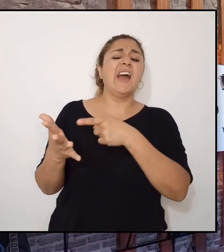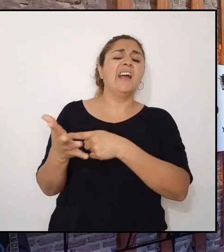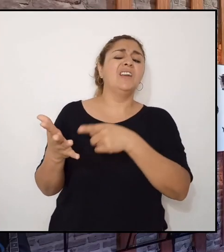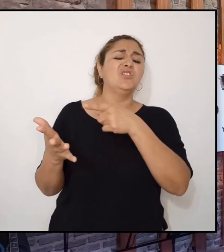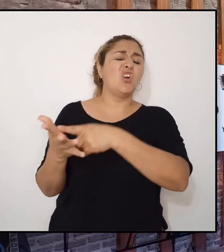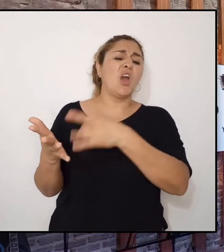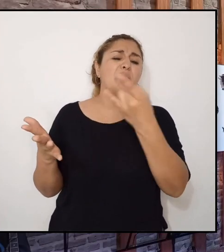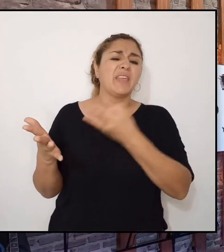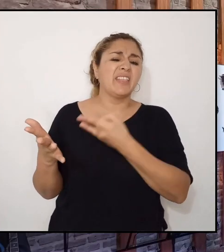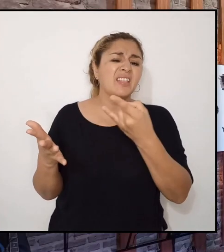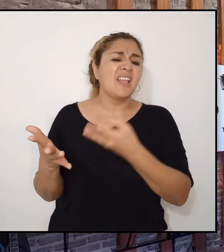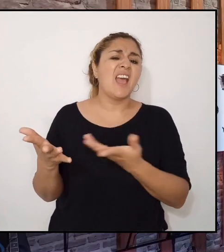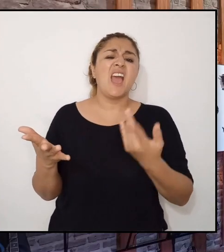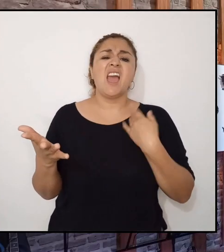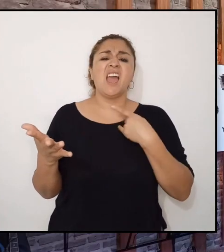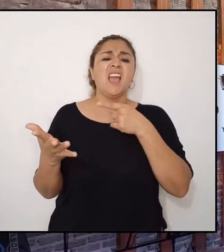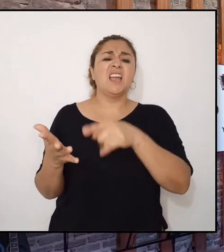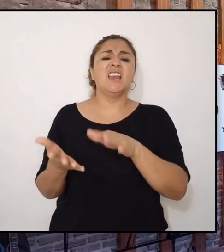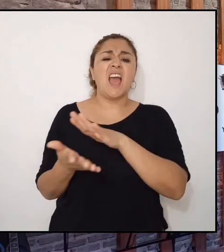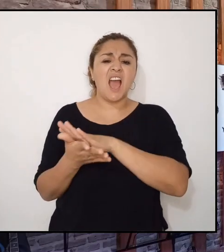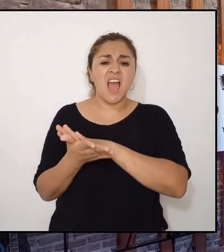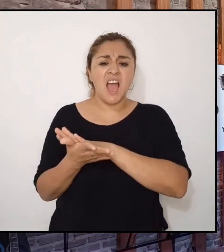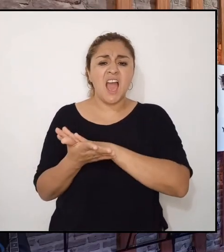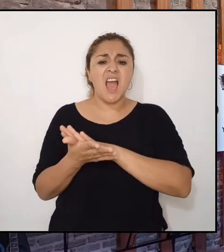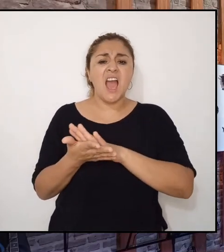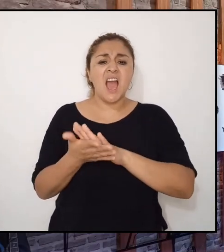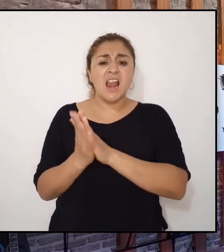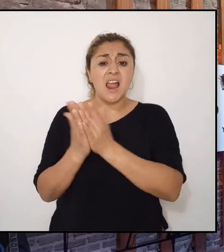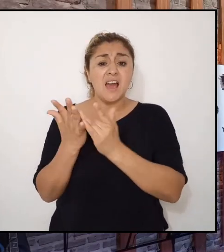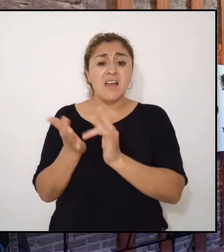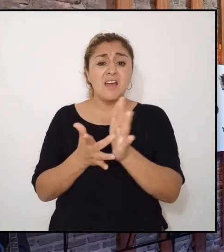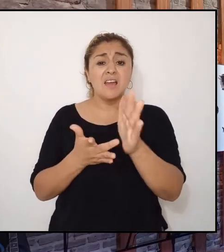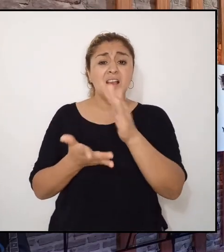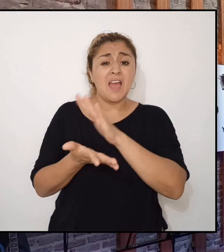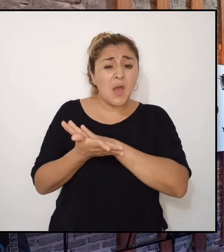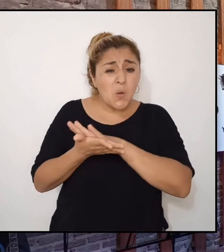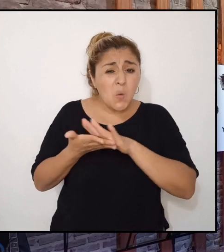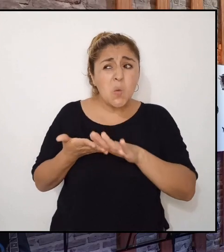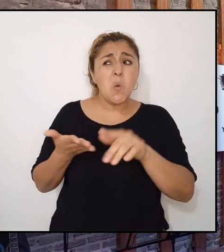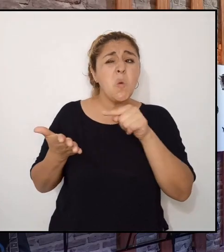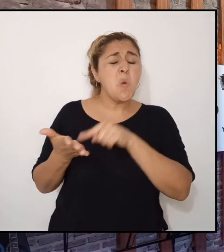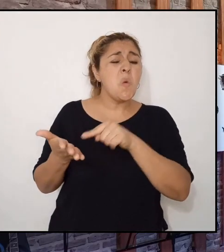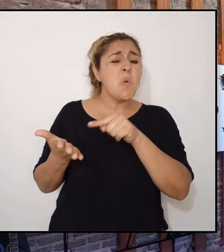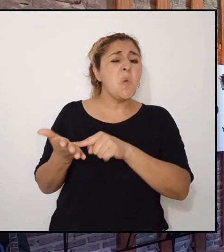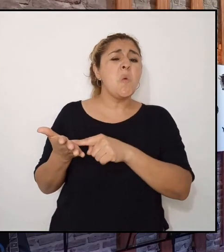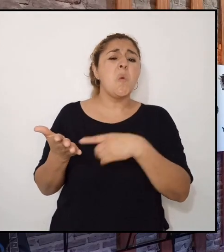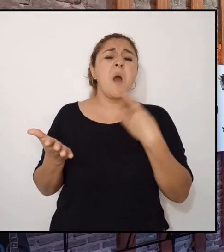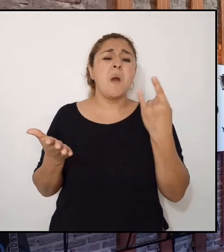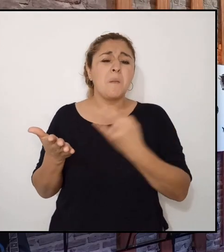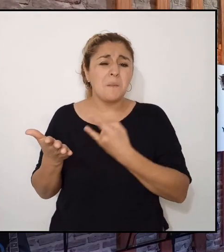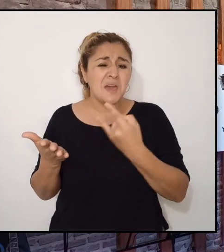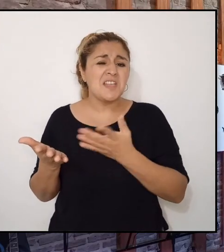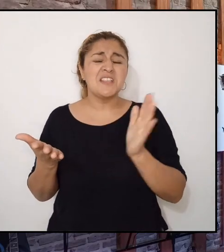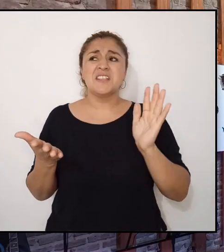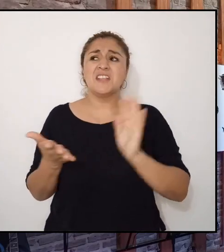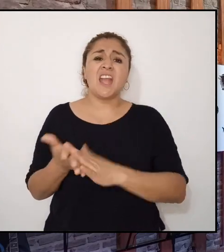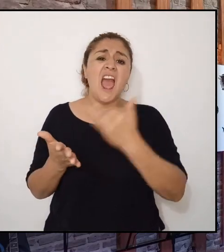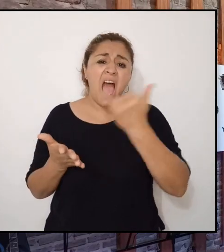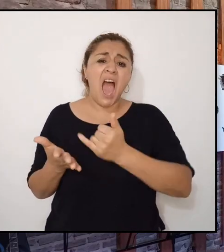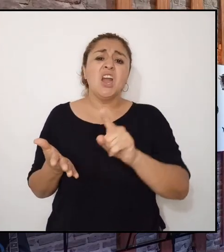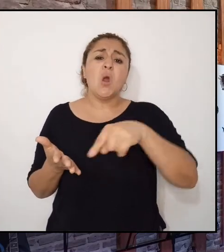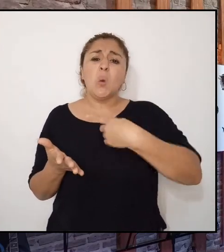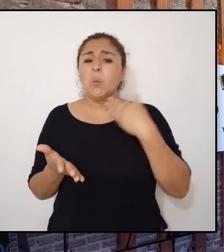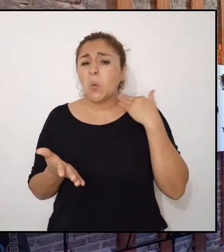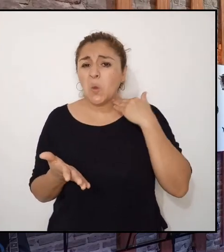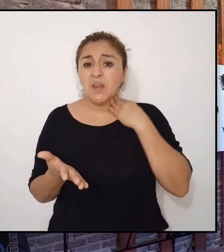verdad, eso es mentira. El Nuevo Testamento fue escrito en hebreo también, pero están ocultos en un lugar, y la Biblia que ustedes tienen no